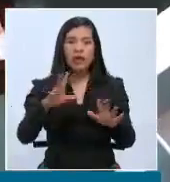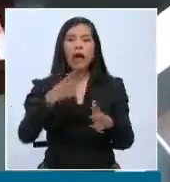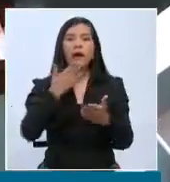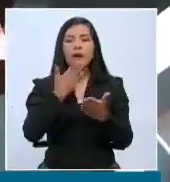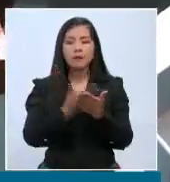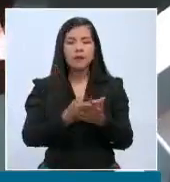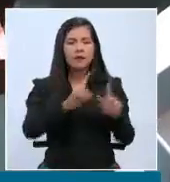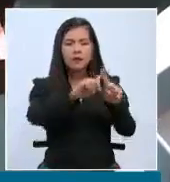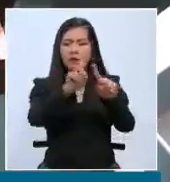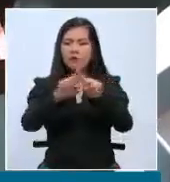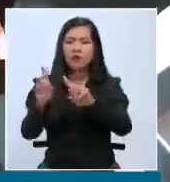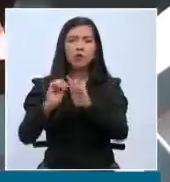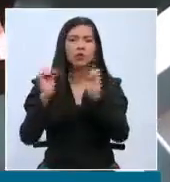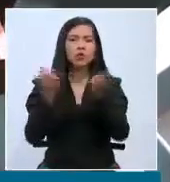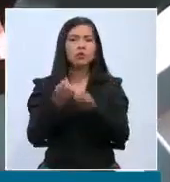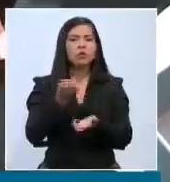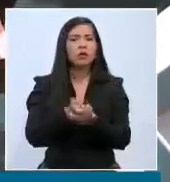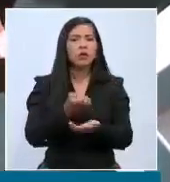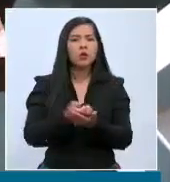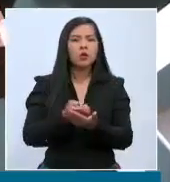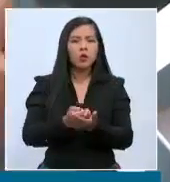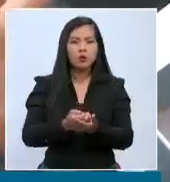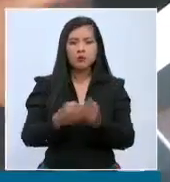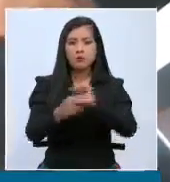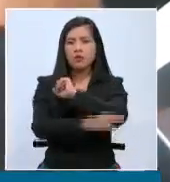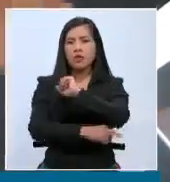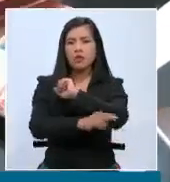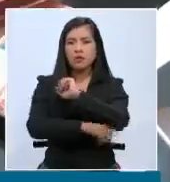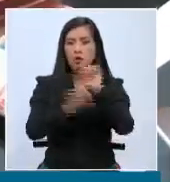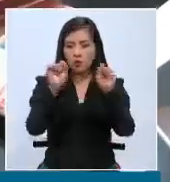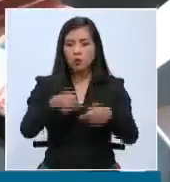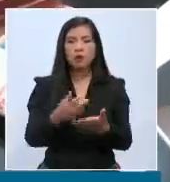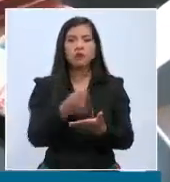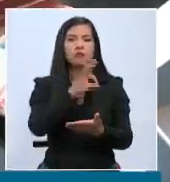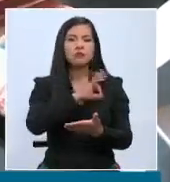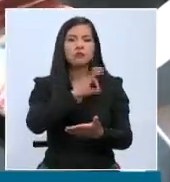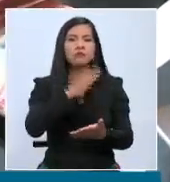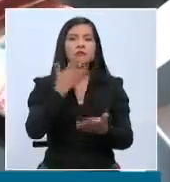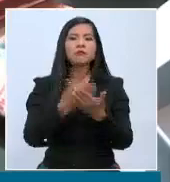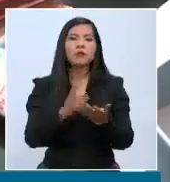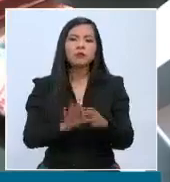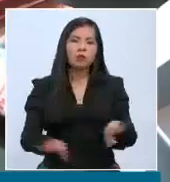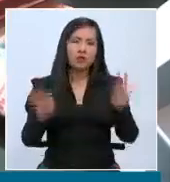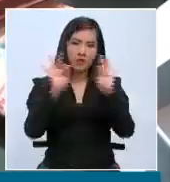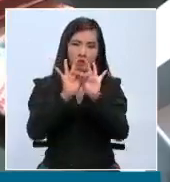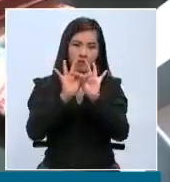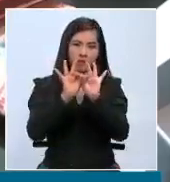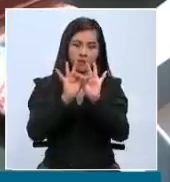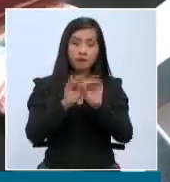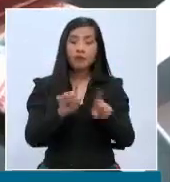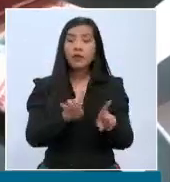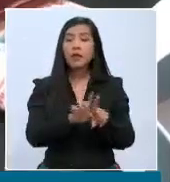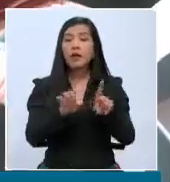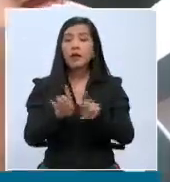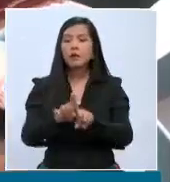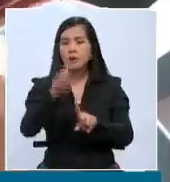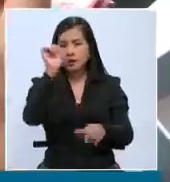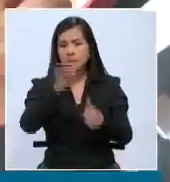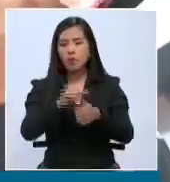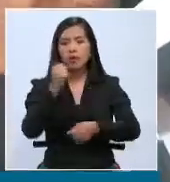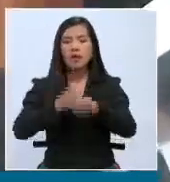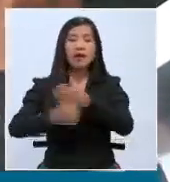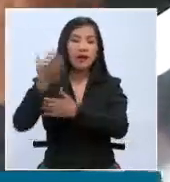los sectores de la economía nacional tengan ganancias muy importantes. Tomar en cuenta que el año pasado